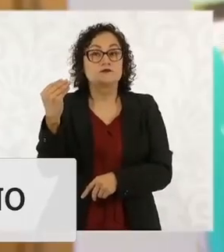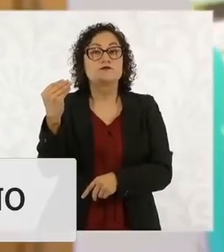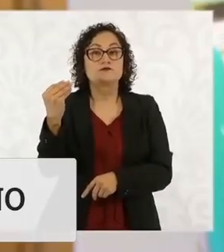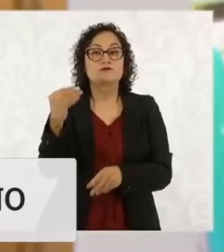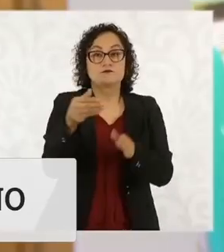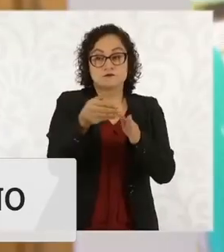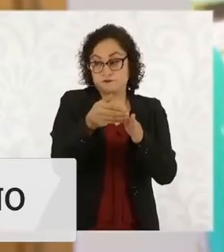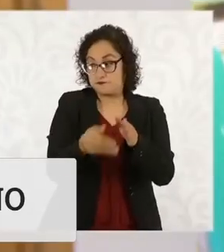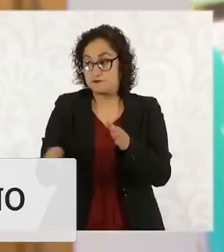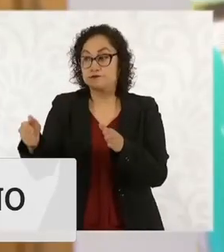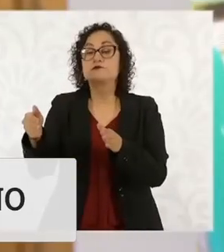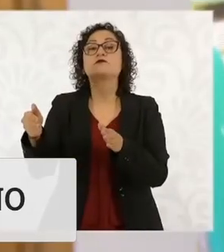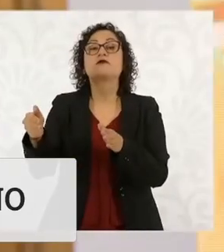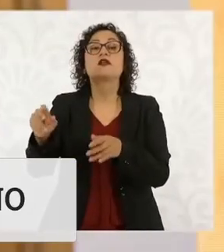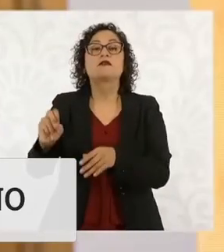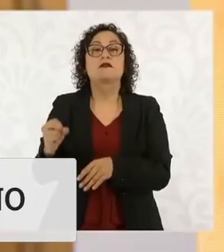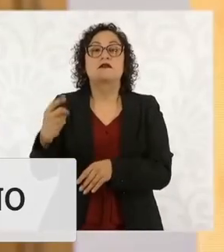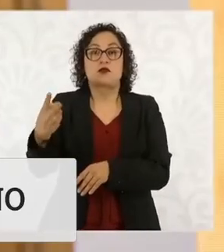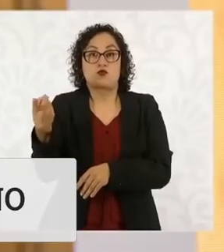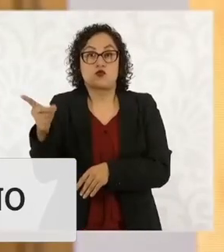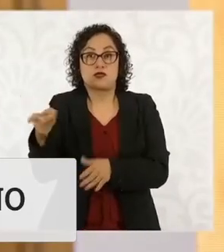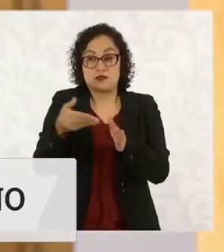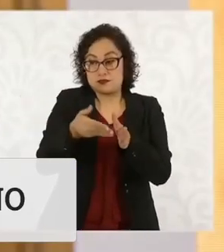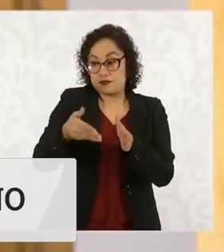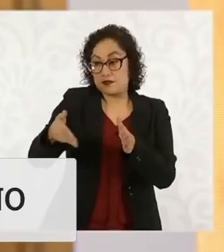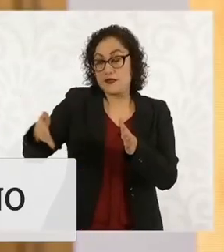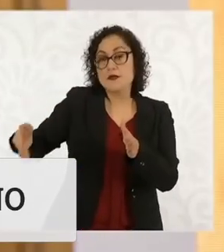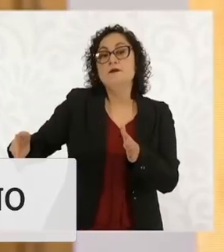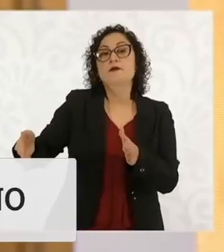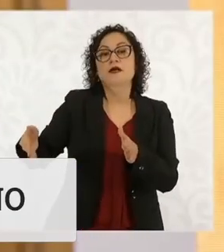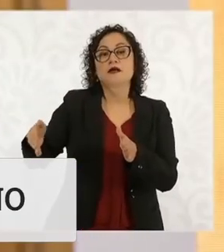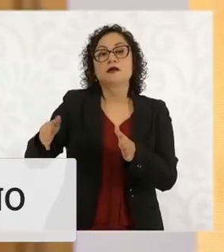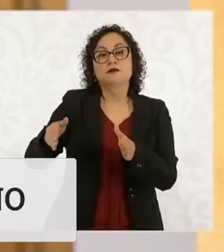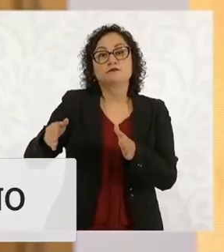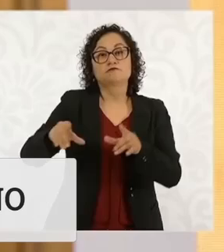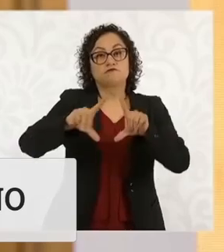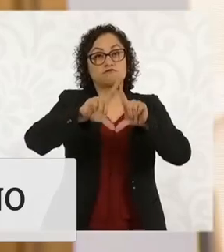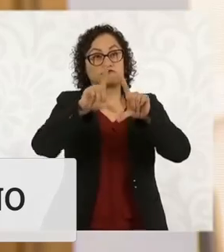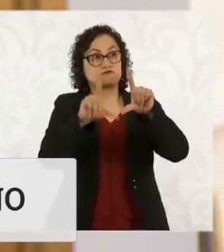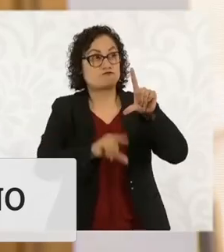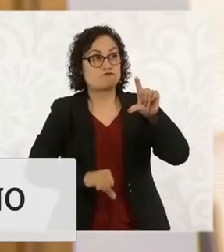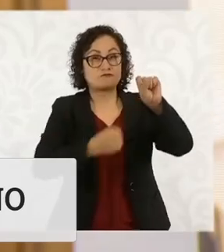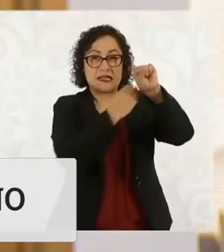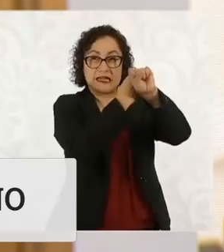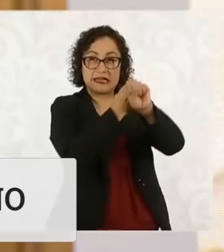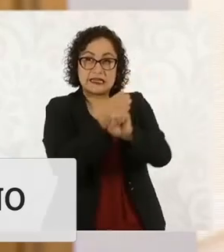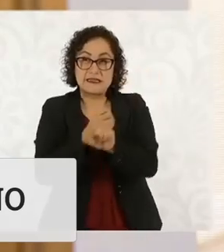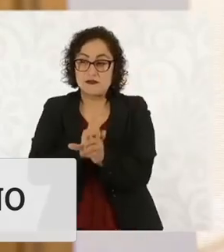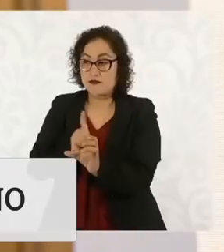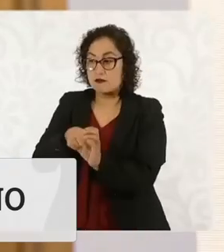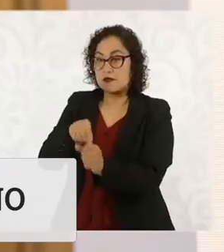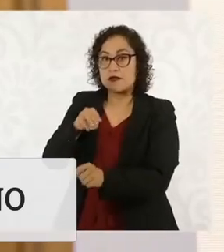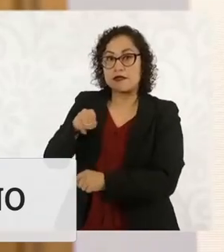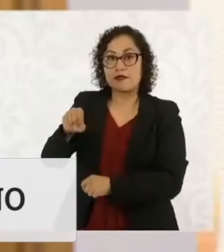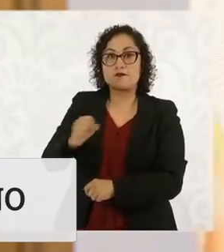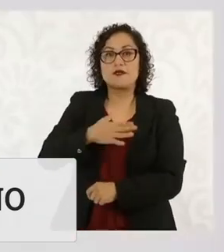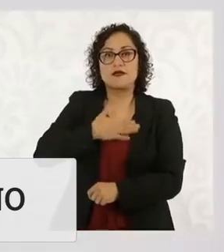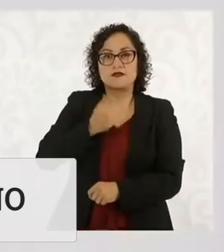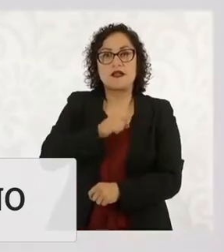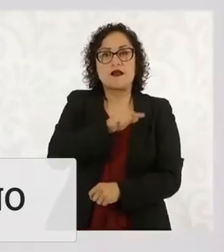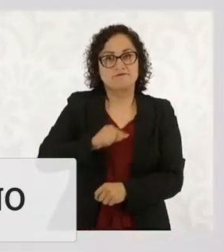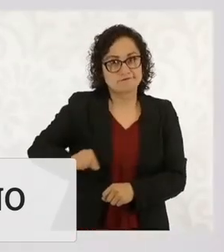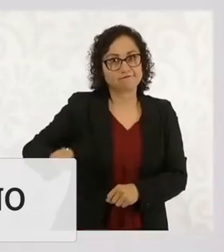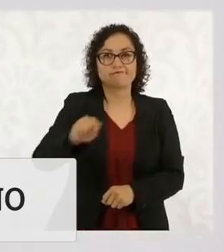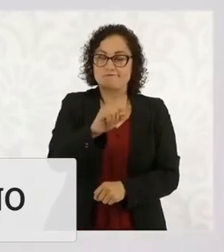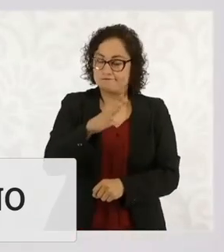esta fecha y el 31 de diciembre de este año estará en todos los estados que pertenecen al IMSS Bienestar.